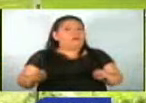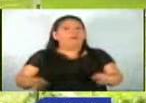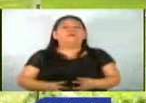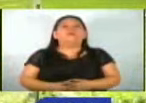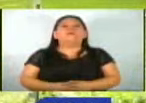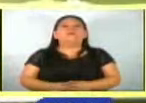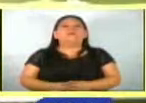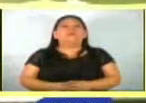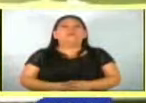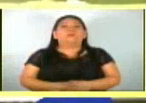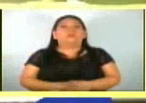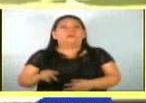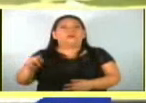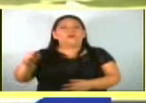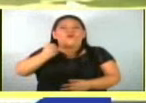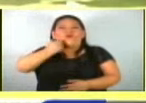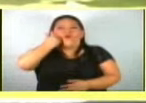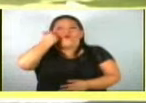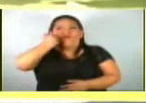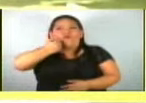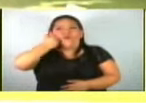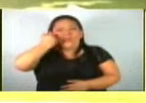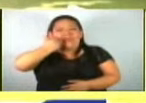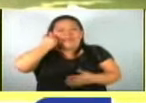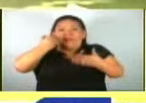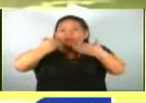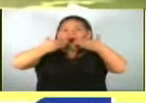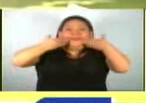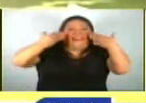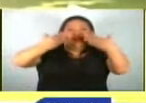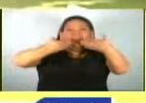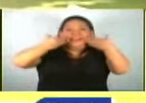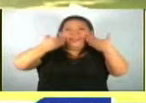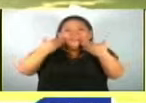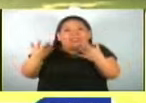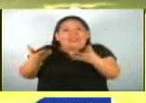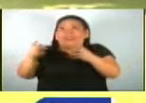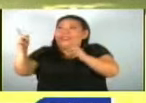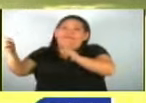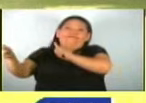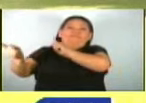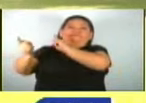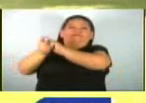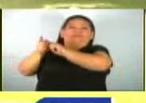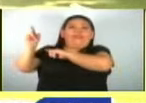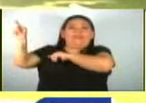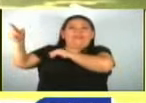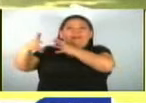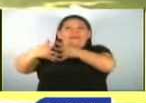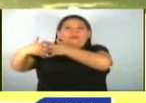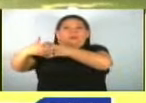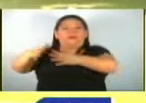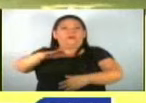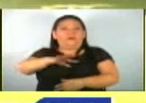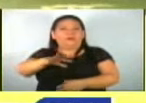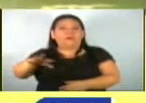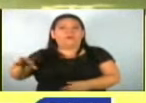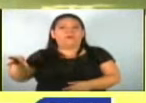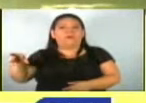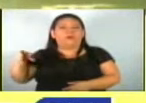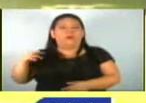necesaria. Era un joven contento, con el sueño realmente de reunirse con alguna familia que tenía ella, y